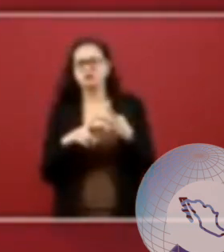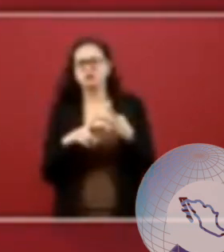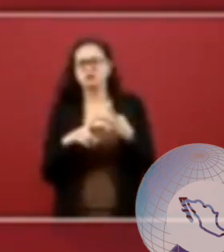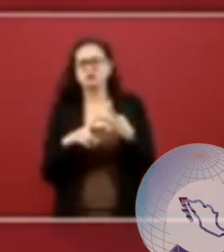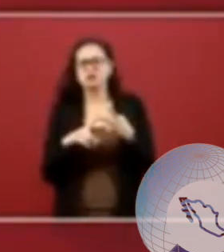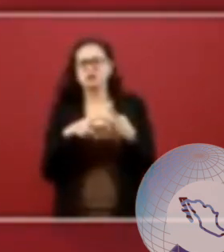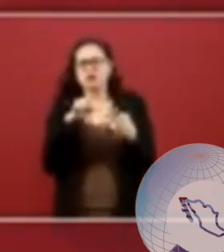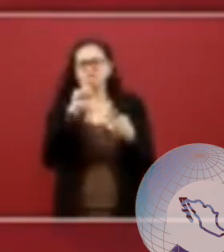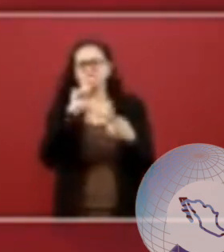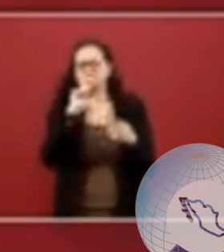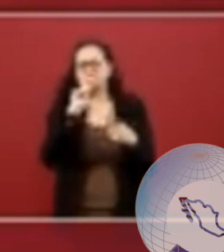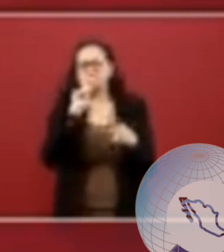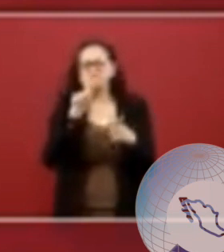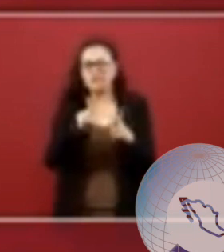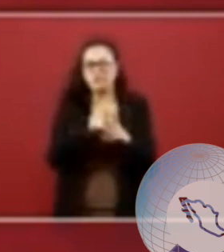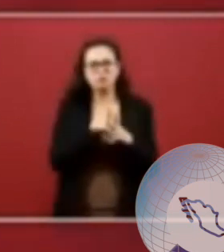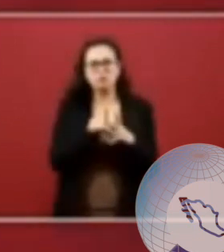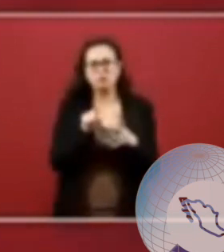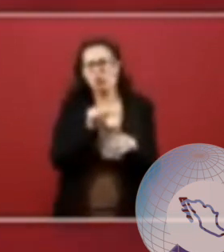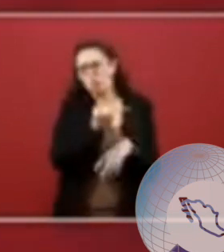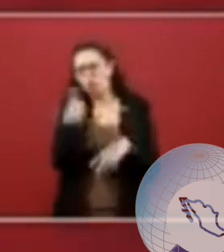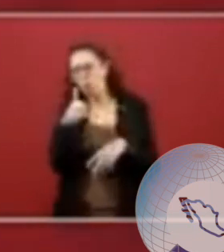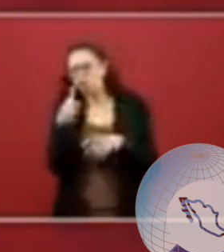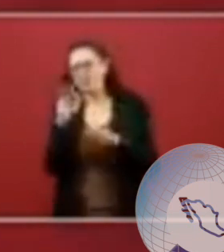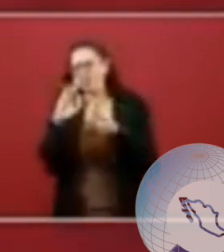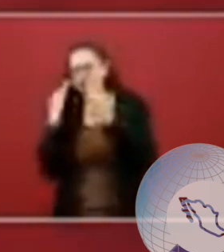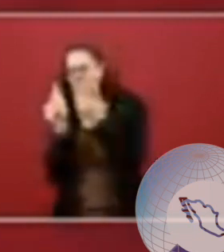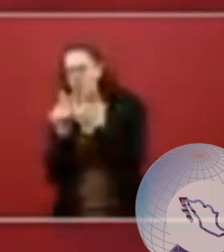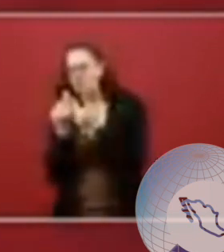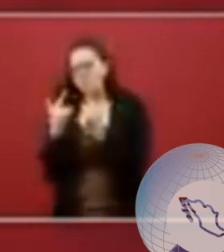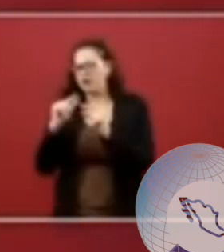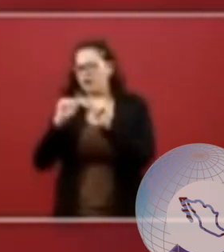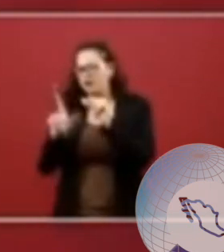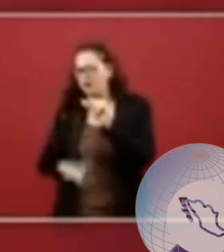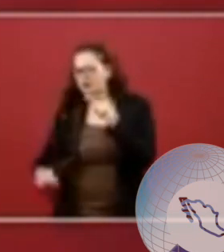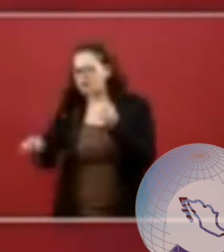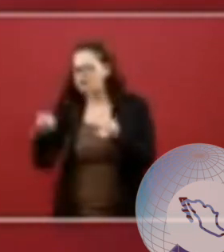un modelo alternativo de nación,